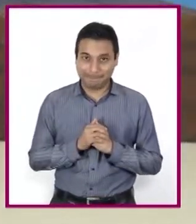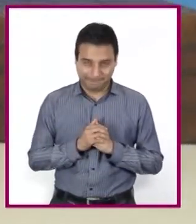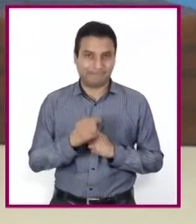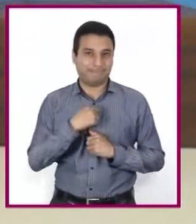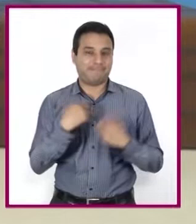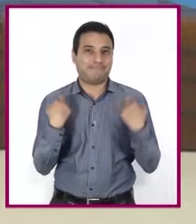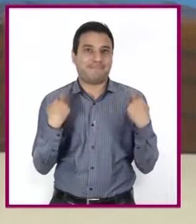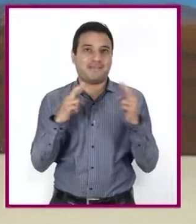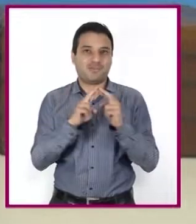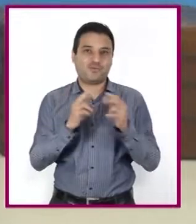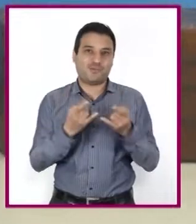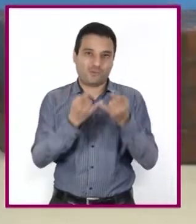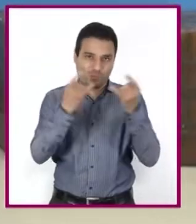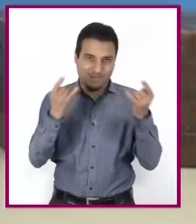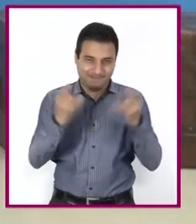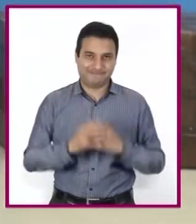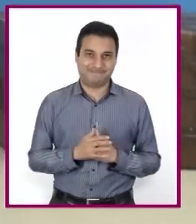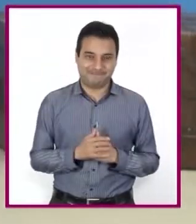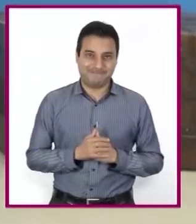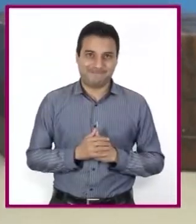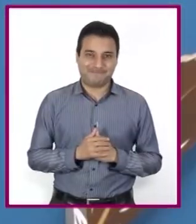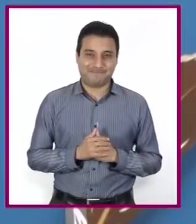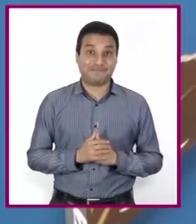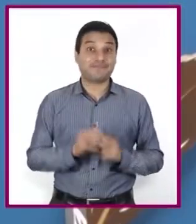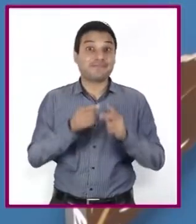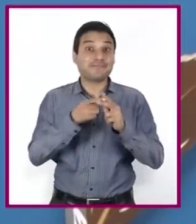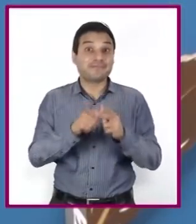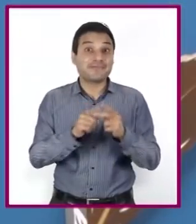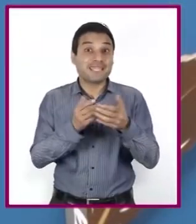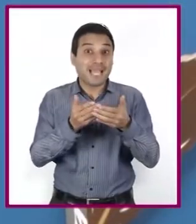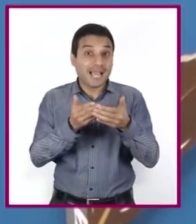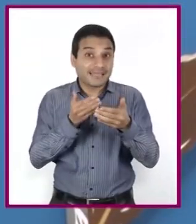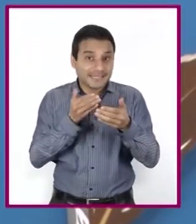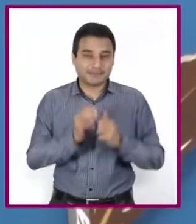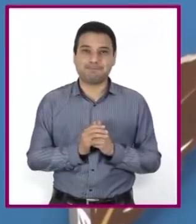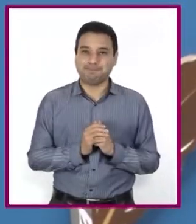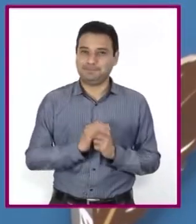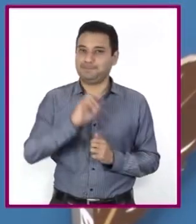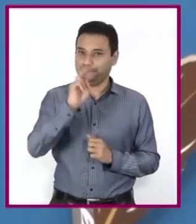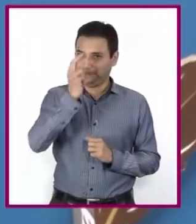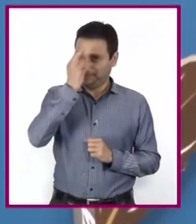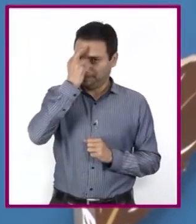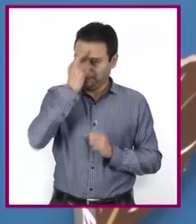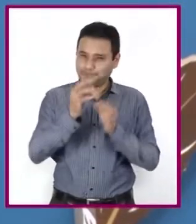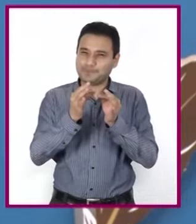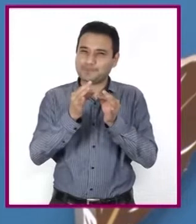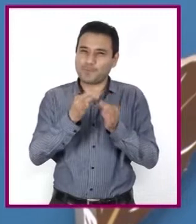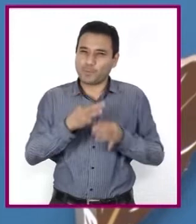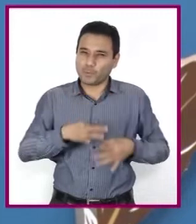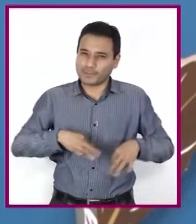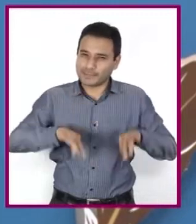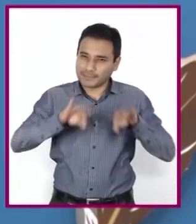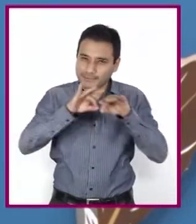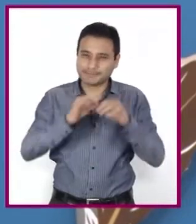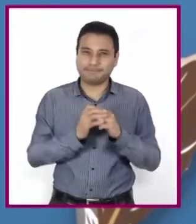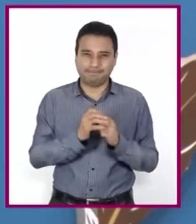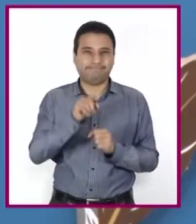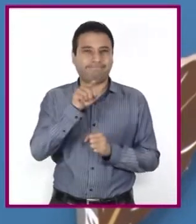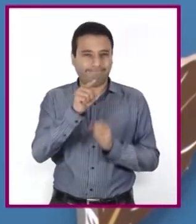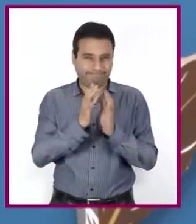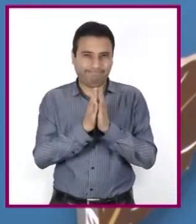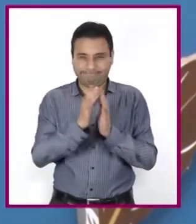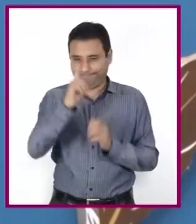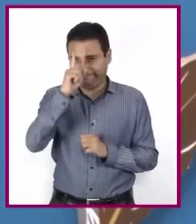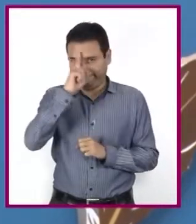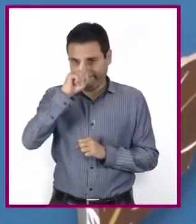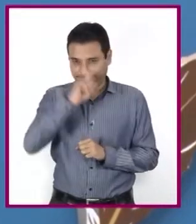de la asignatura de Historia. Antes de iniciar, recuerden que es muy importante llevar a la práctica las